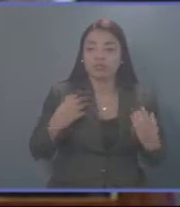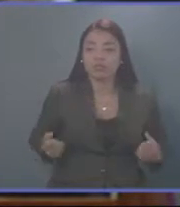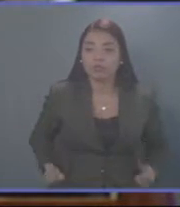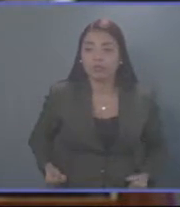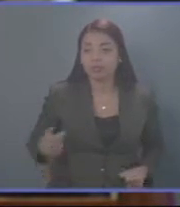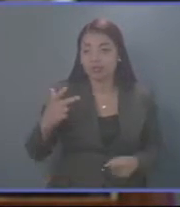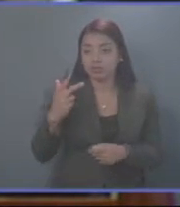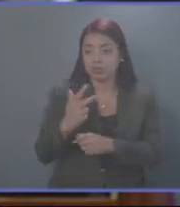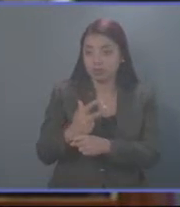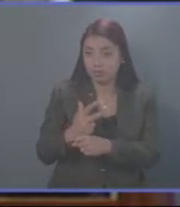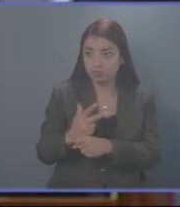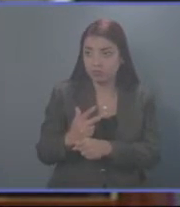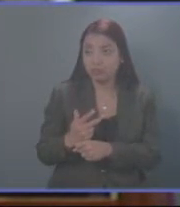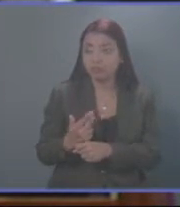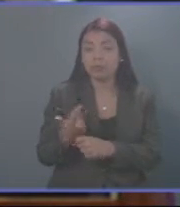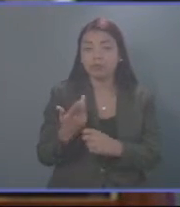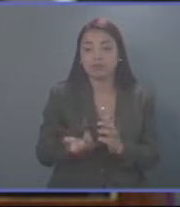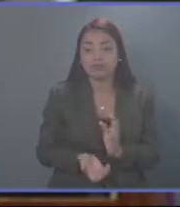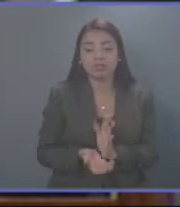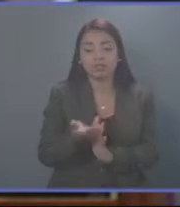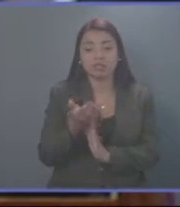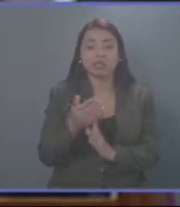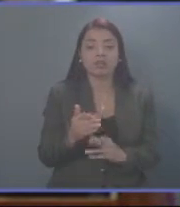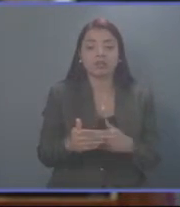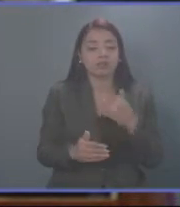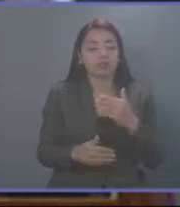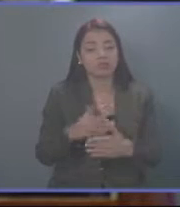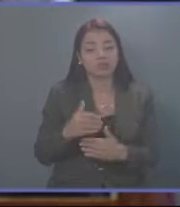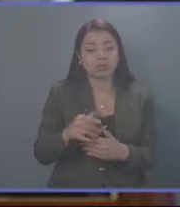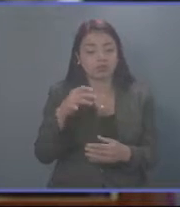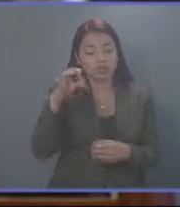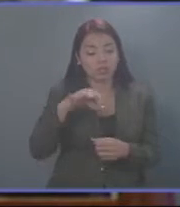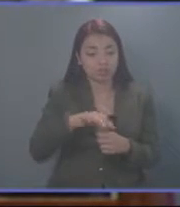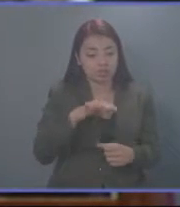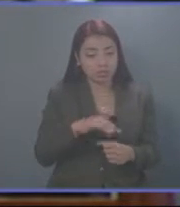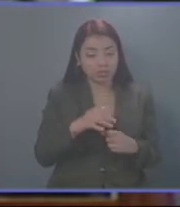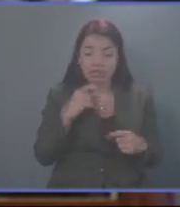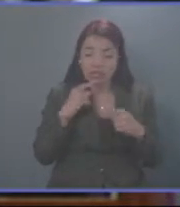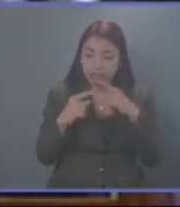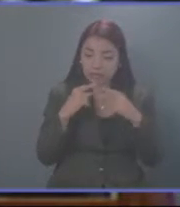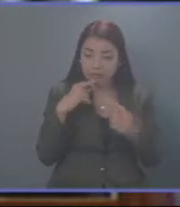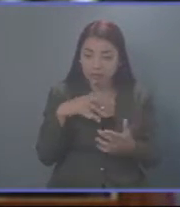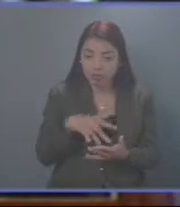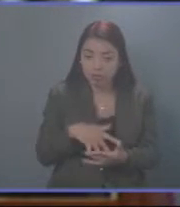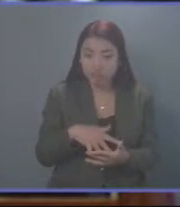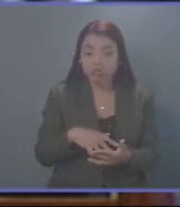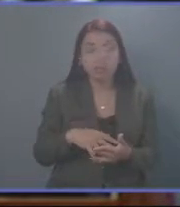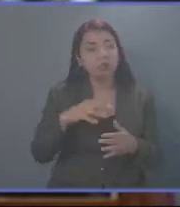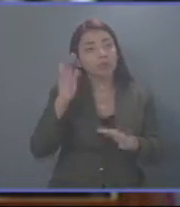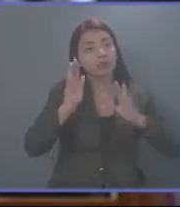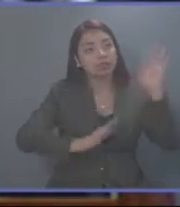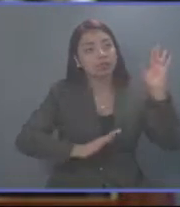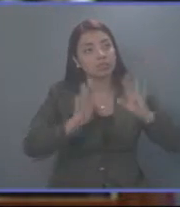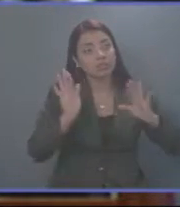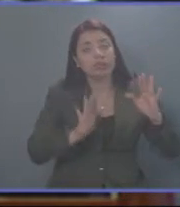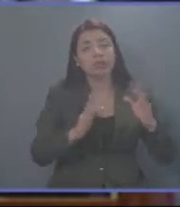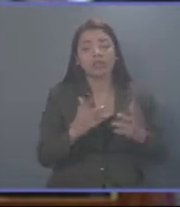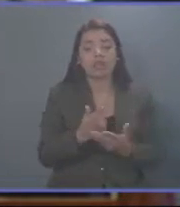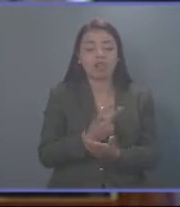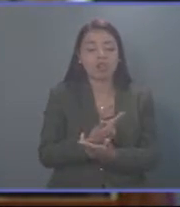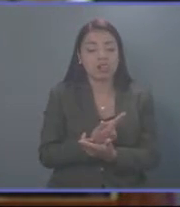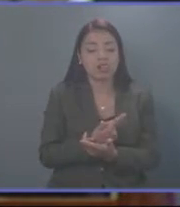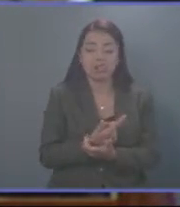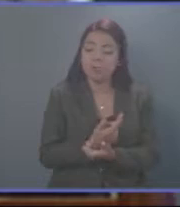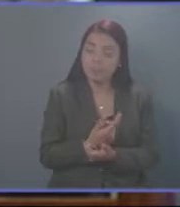de Guatemala por el desarrollo de un proceso electoral democrático, participativo, libre y